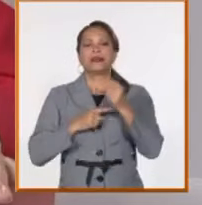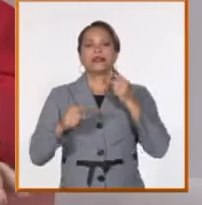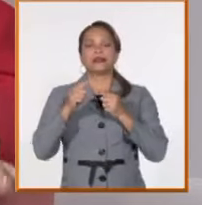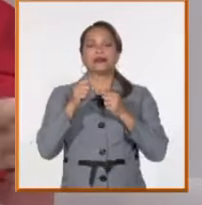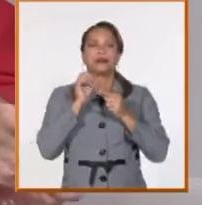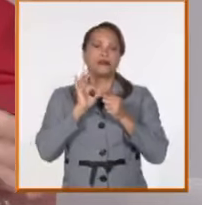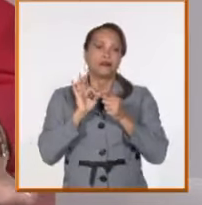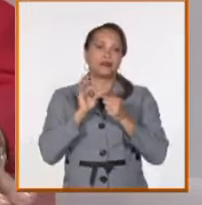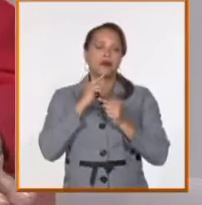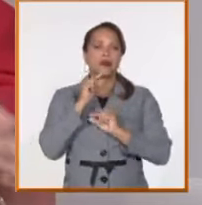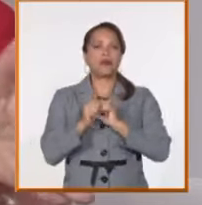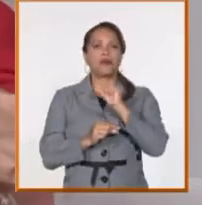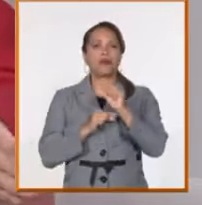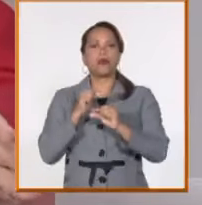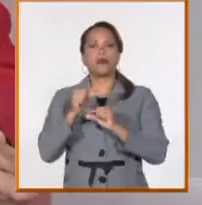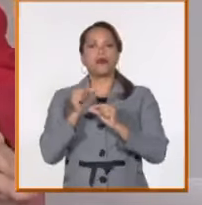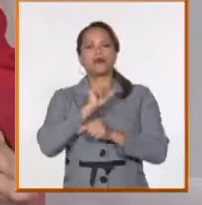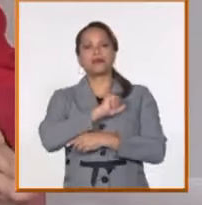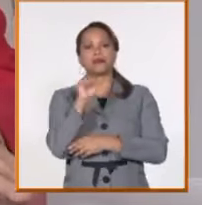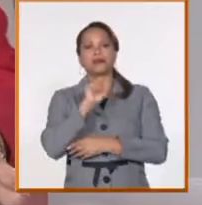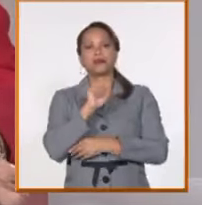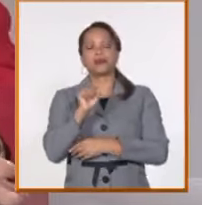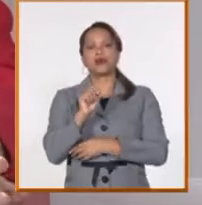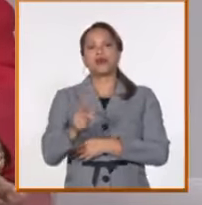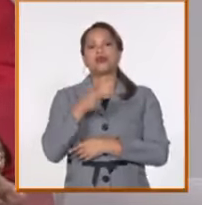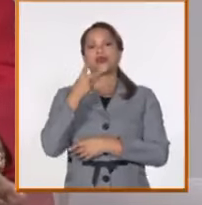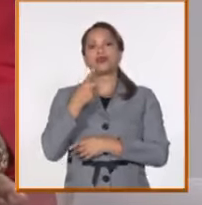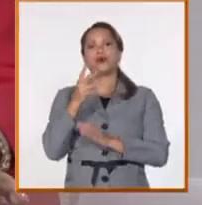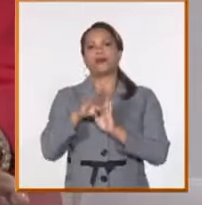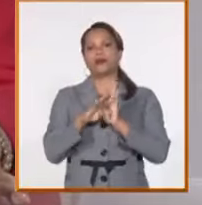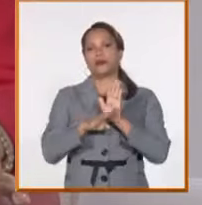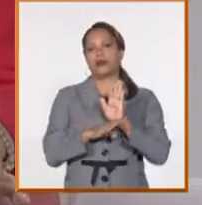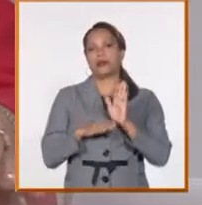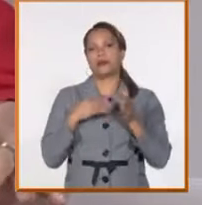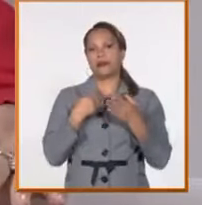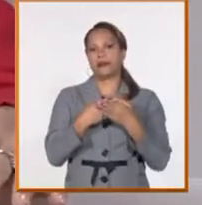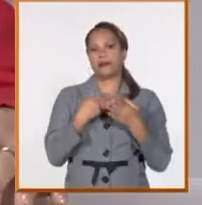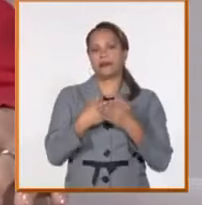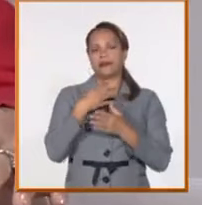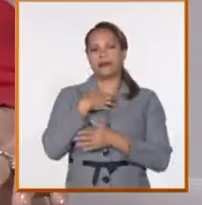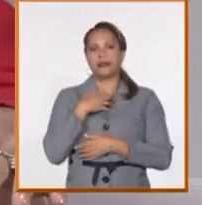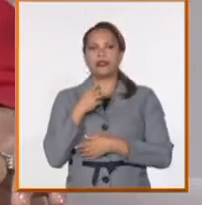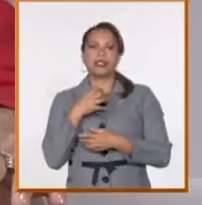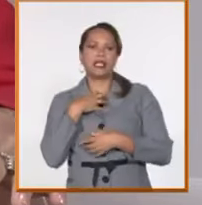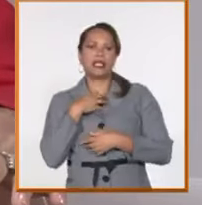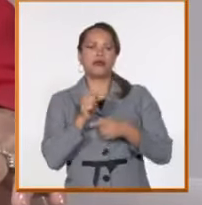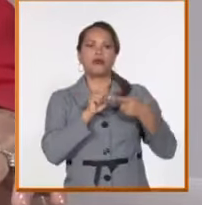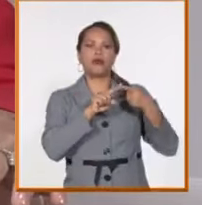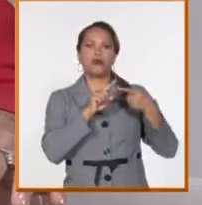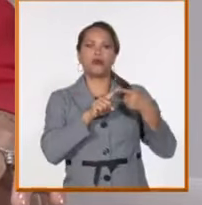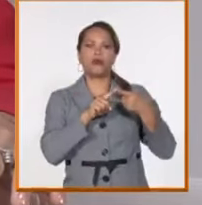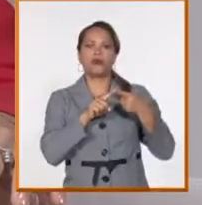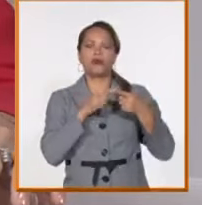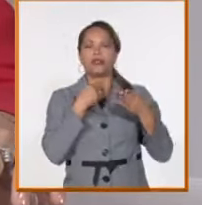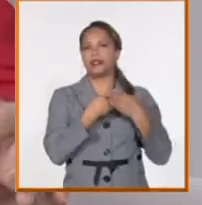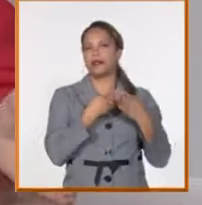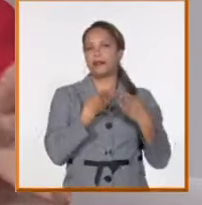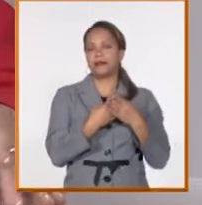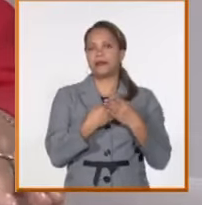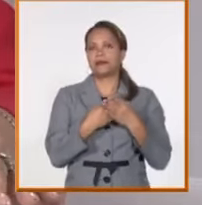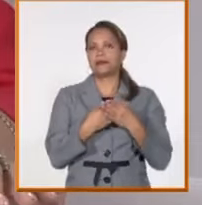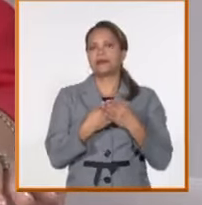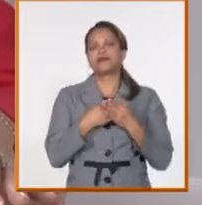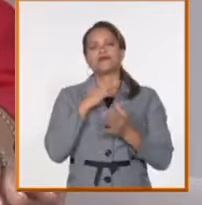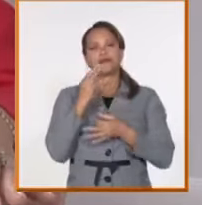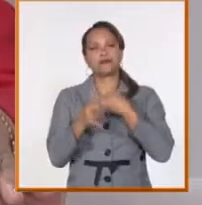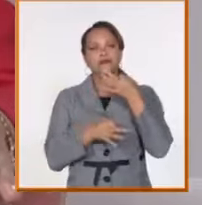hemos lo hemos estado logrando con los dos programas sectoriales que tenemos tenemos un programa sectorial que ya lo hemos